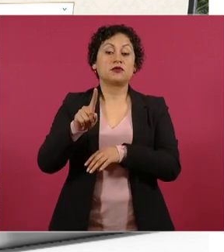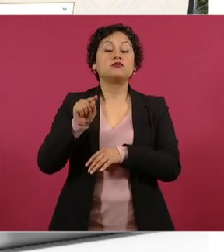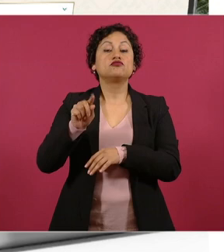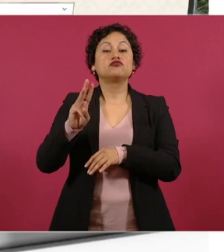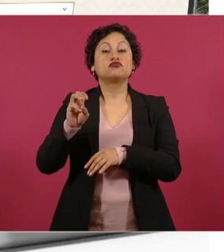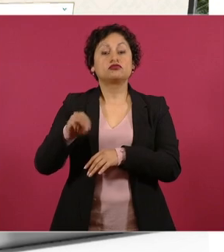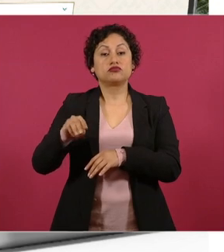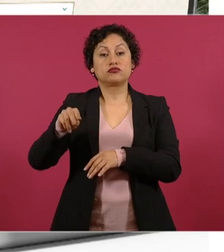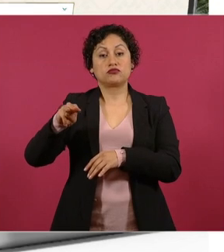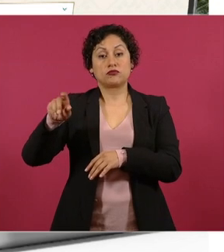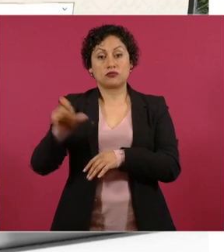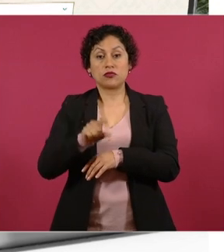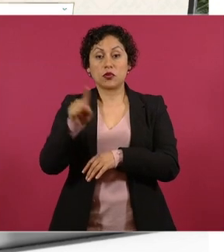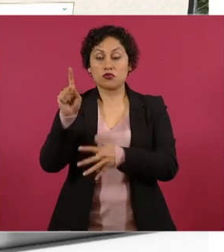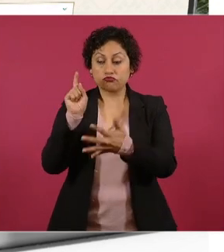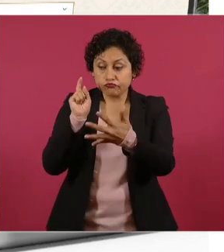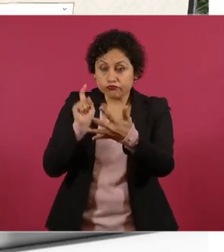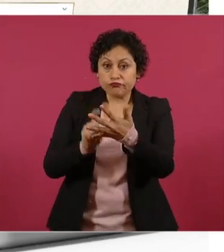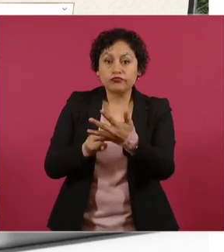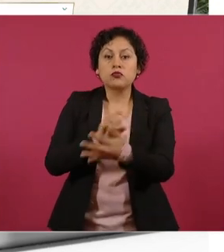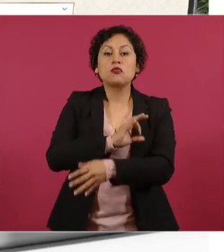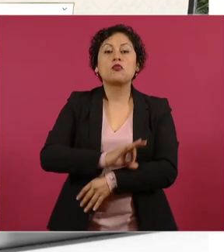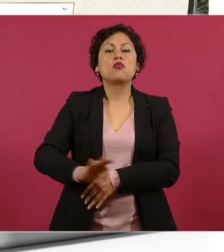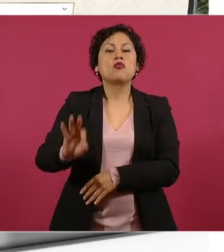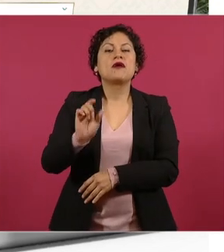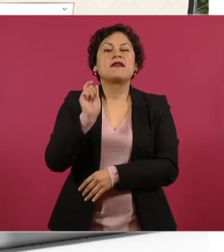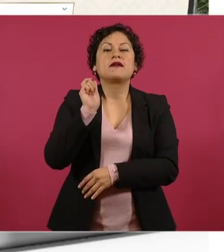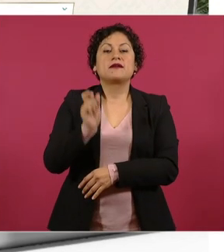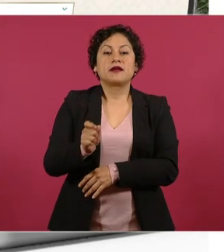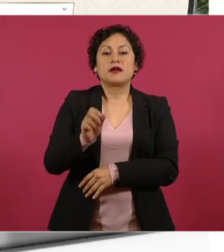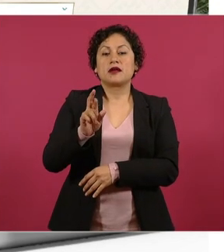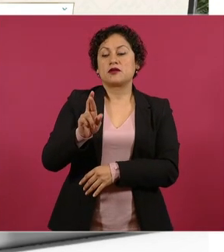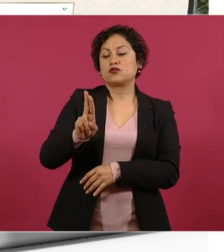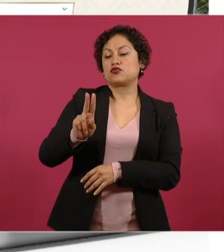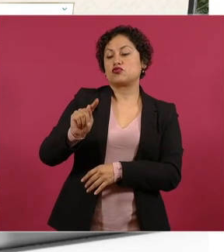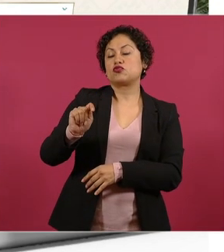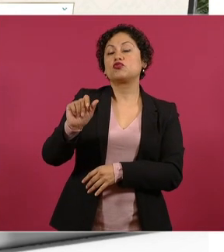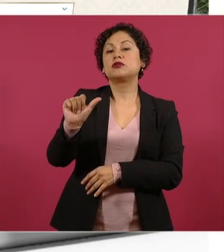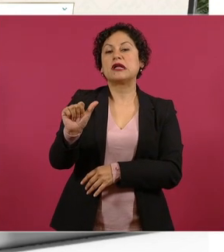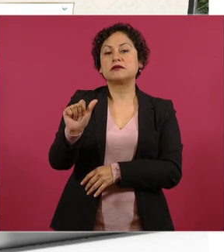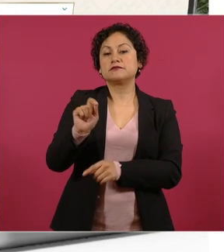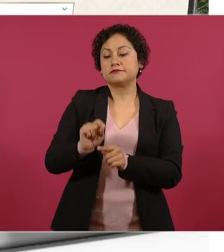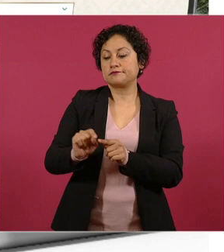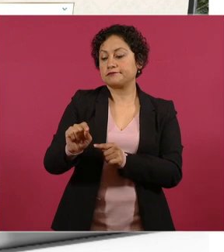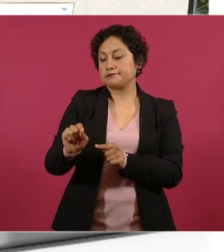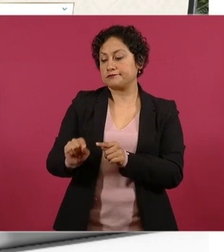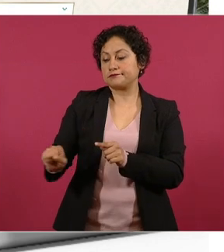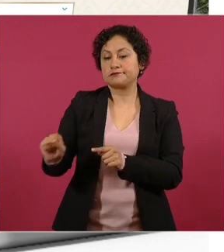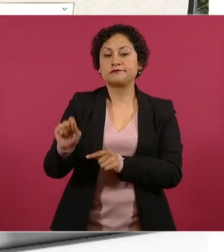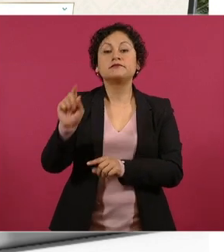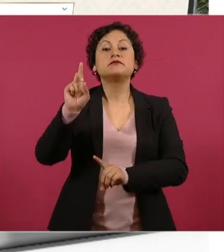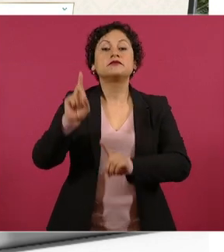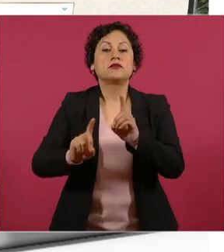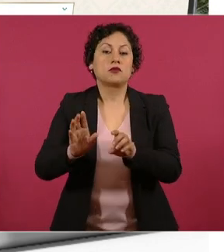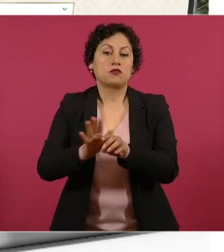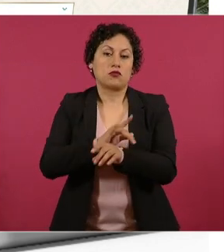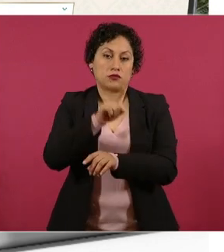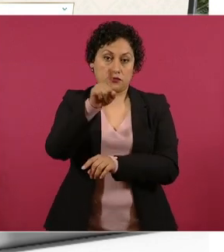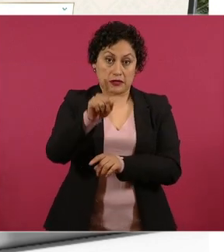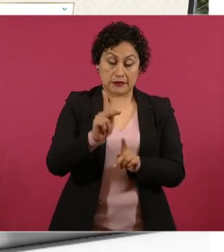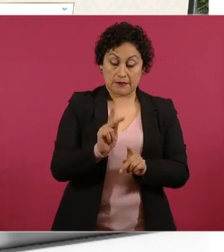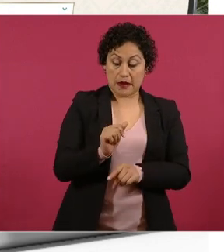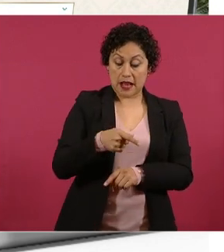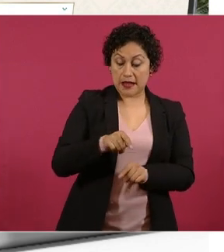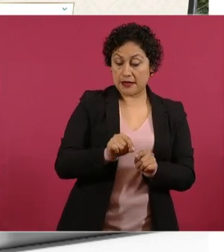www.entradastrenmaya.com.mx/reservas. Y ustedes pueden seleccionar la ruta. ¿Por qué la ruta? Porque si se van a mover en dirección Palenque-Cancún, bueno,